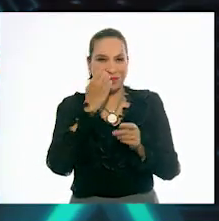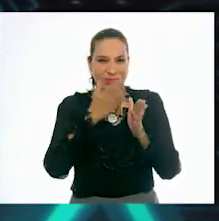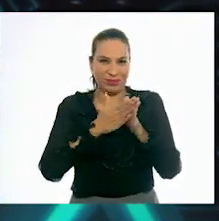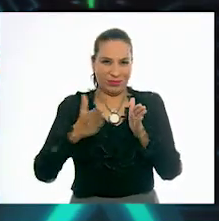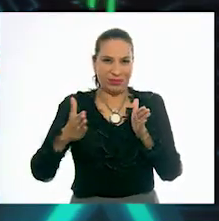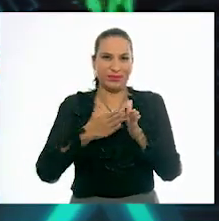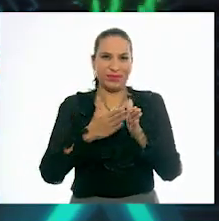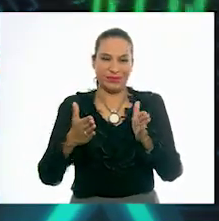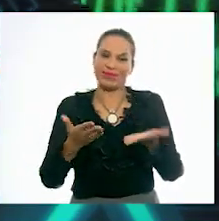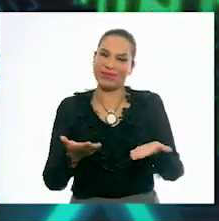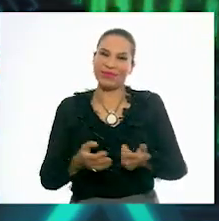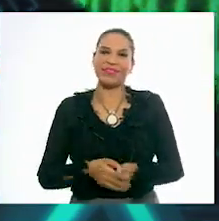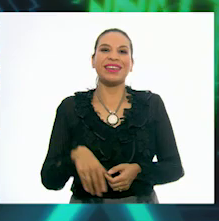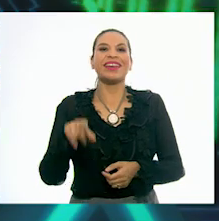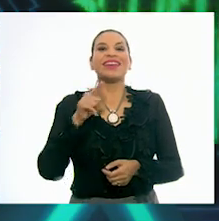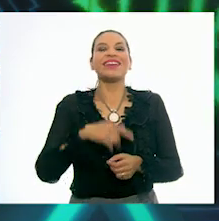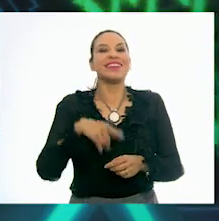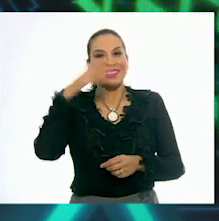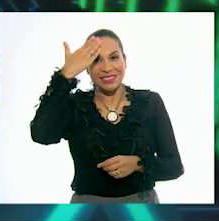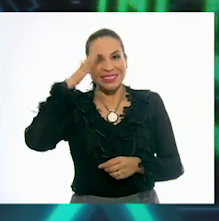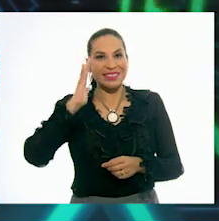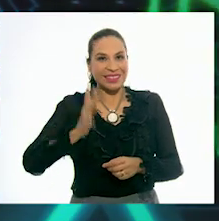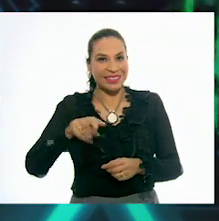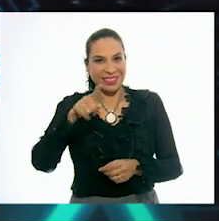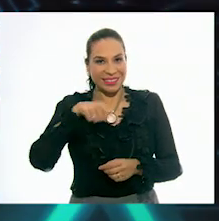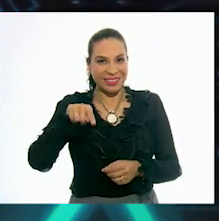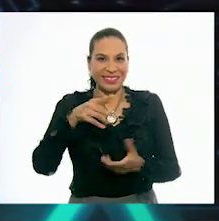escolar. ¡Ya lo sabes!